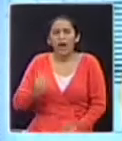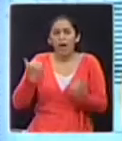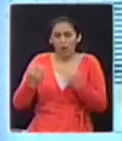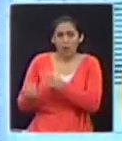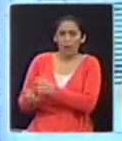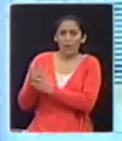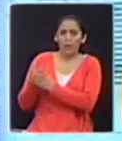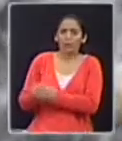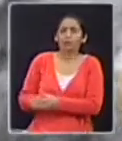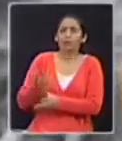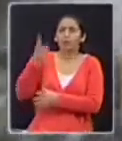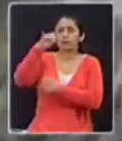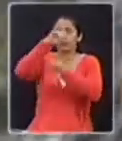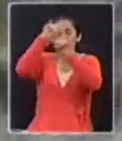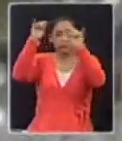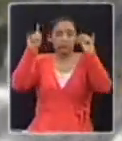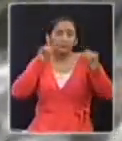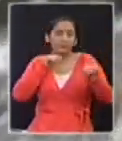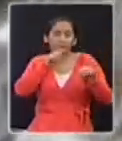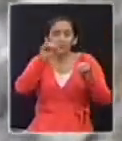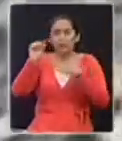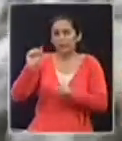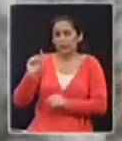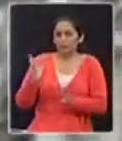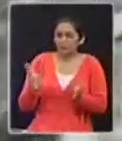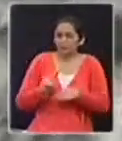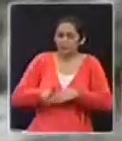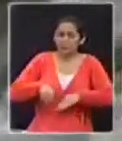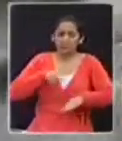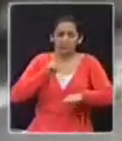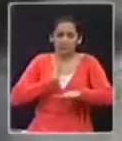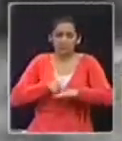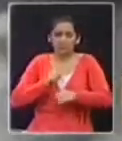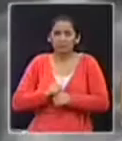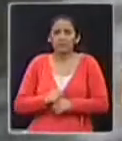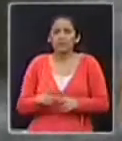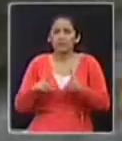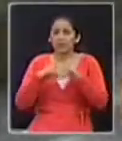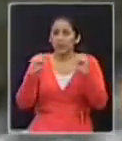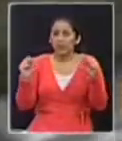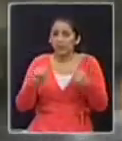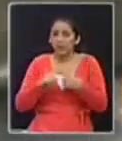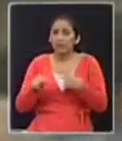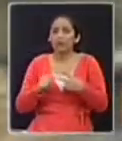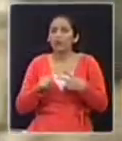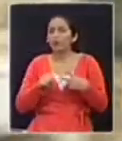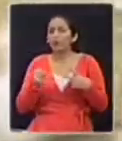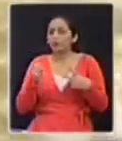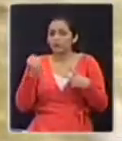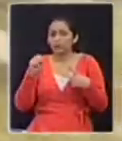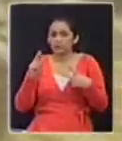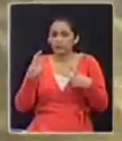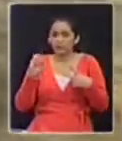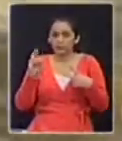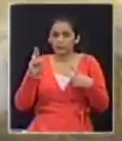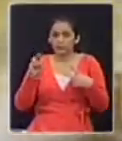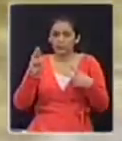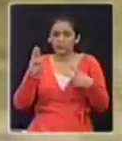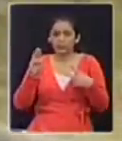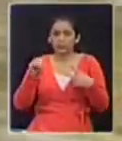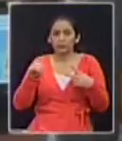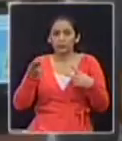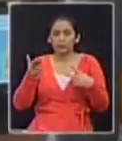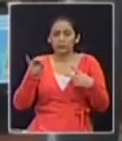esporádicas considerando su ubicación geográfica entre las provincias de napo y sucumbíos no afecta a las poblaciones más cercanas